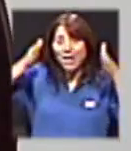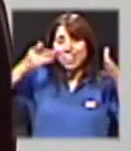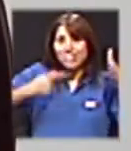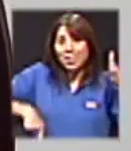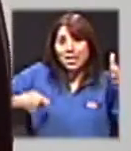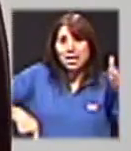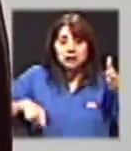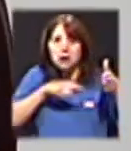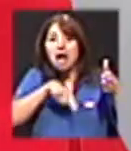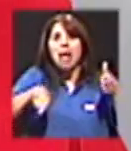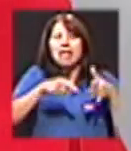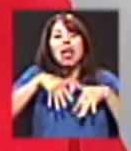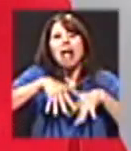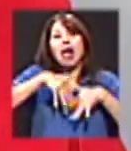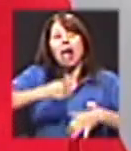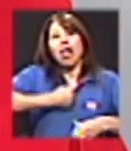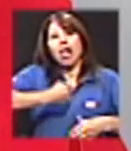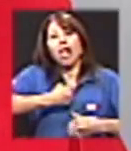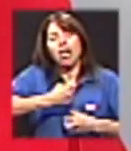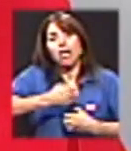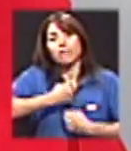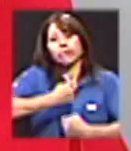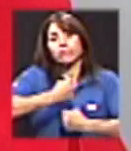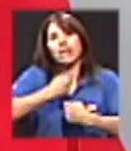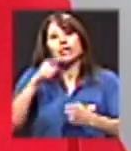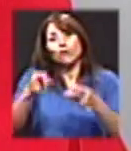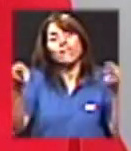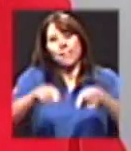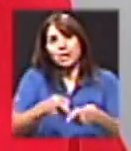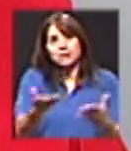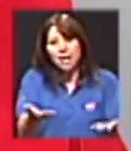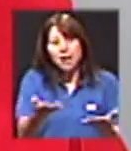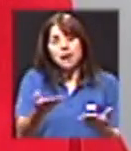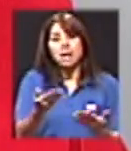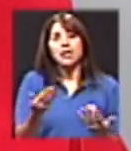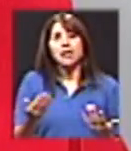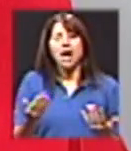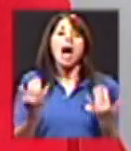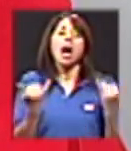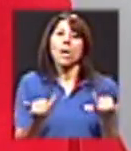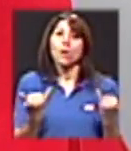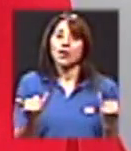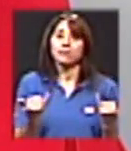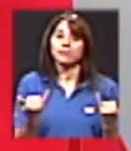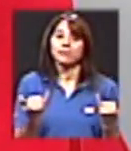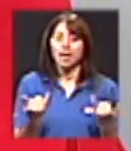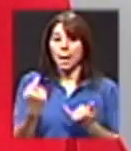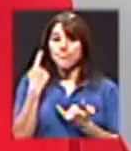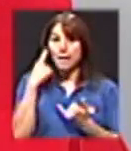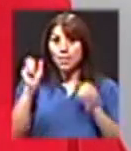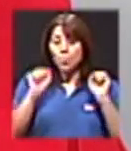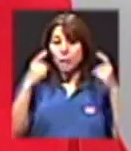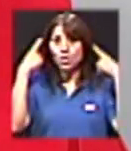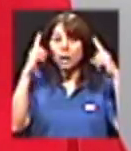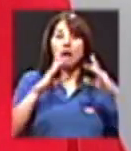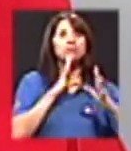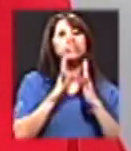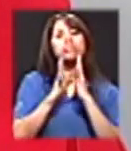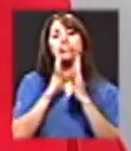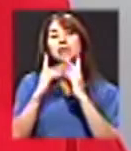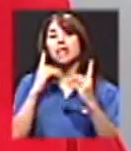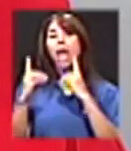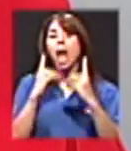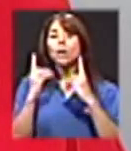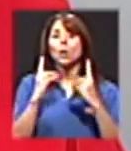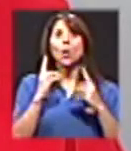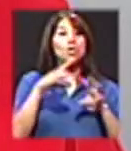la Facultad de Derecho en muy poco tiempo, ¿verdad? Ahora, para tener diálogo tiene que haber buena disposición de todas las